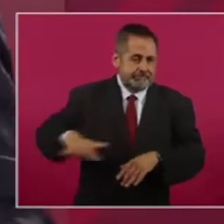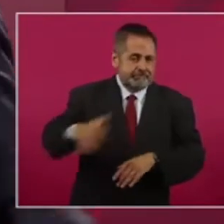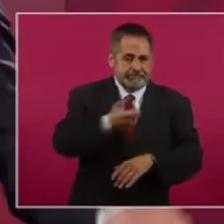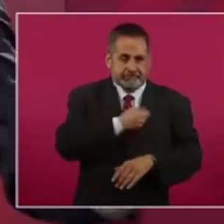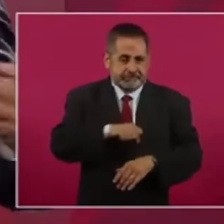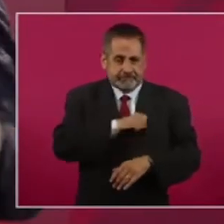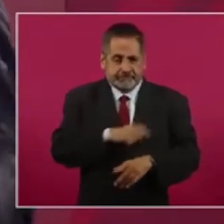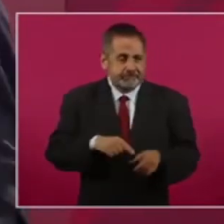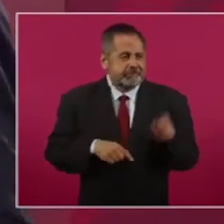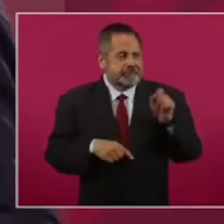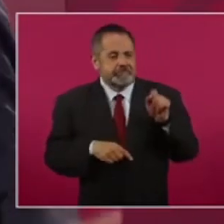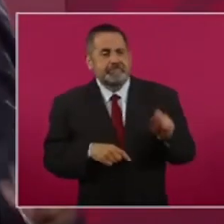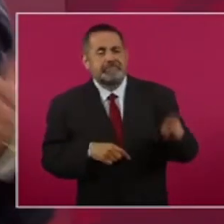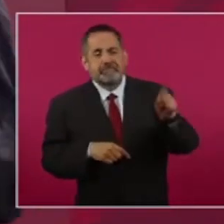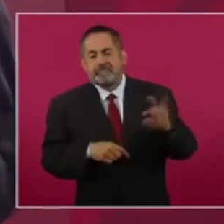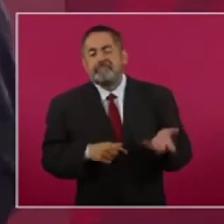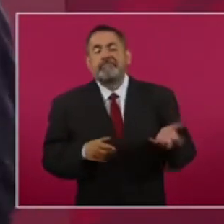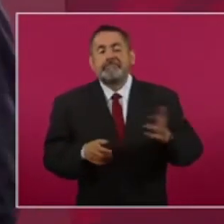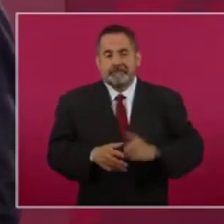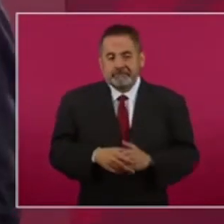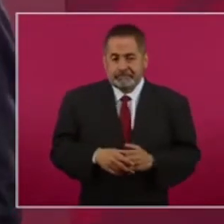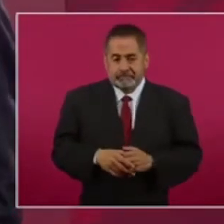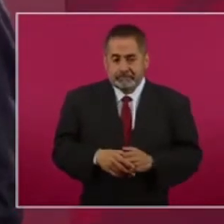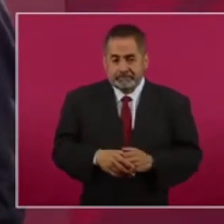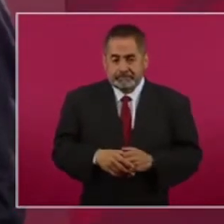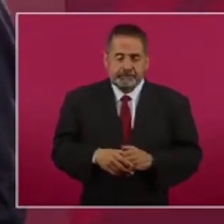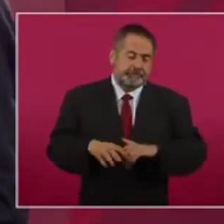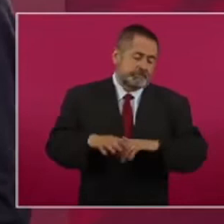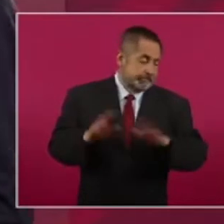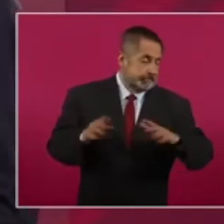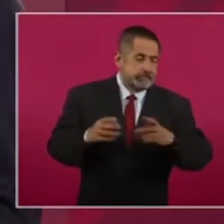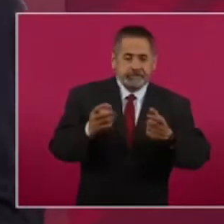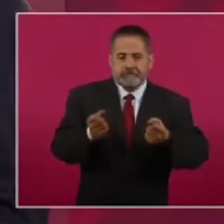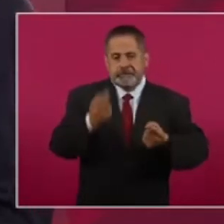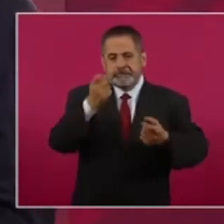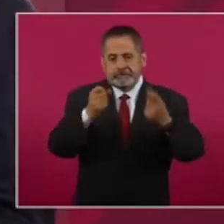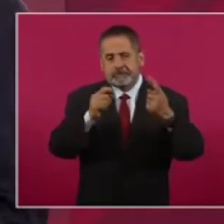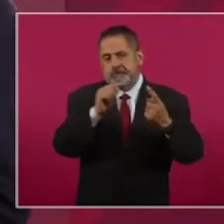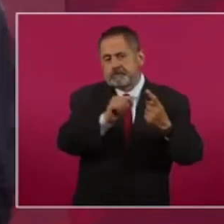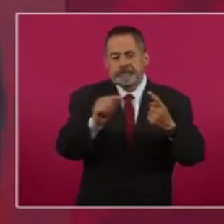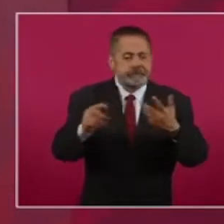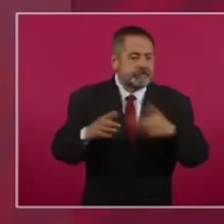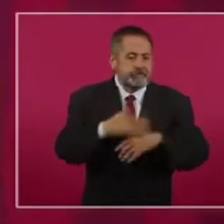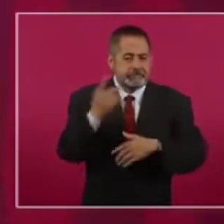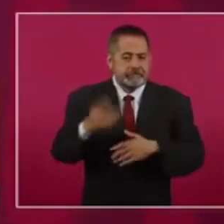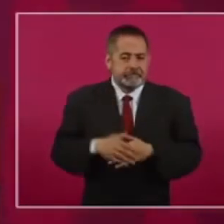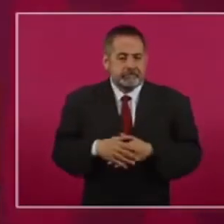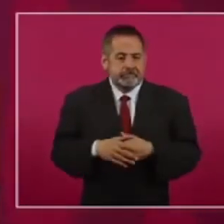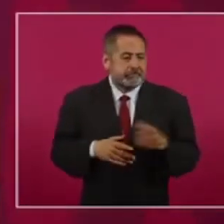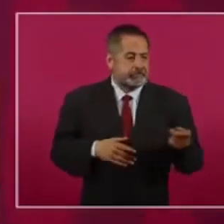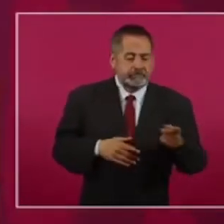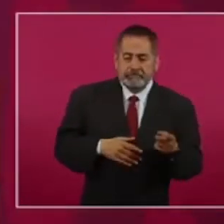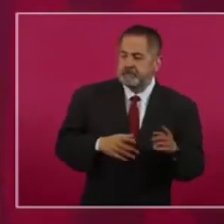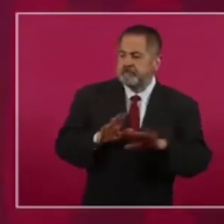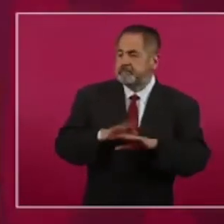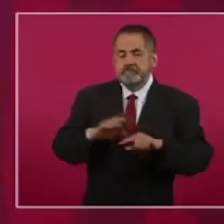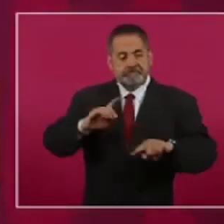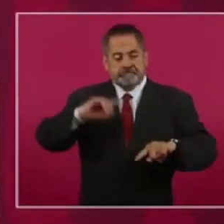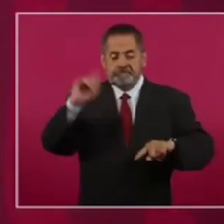Pero pues en algunos casos es porque ya no tienen privilegios.